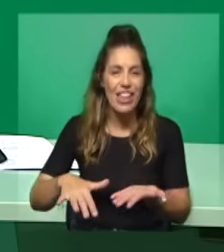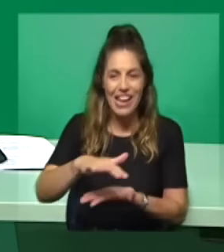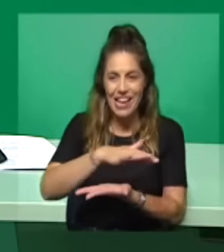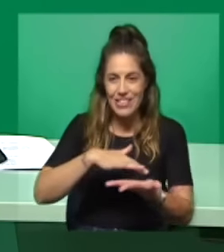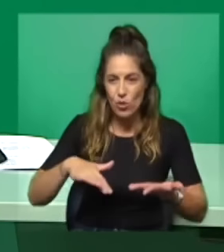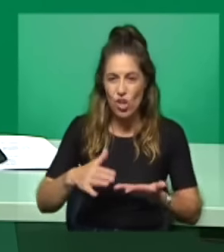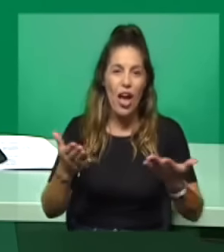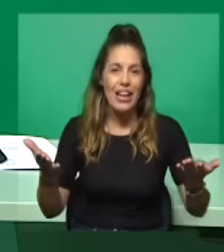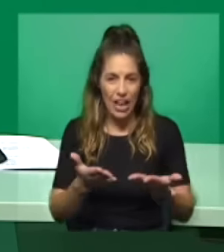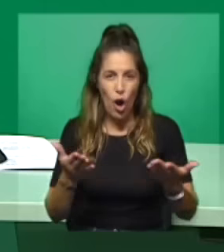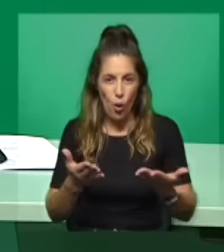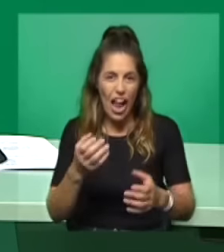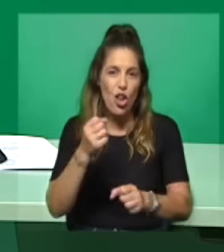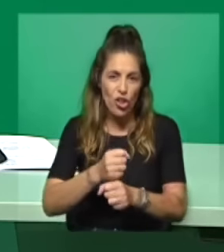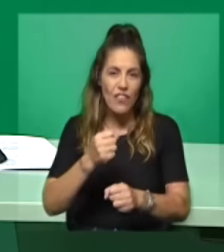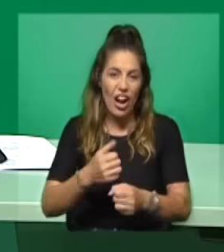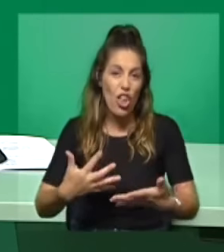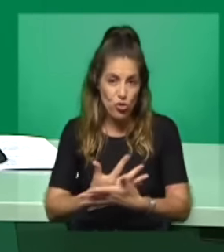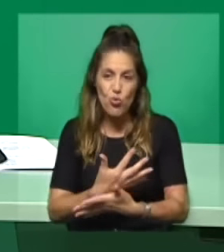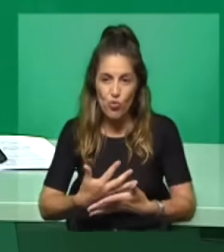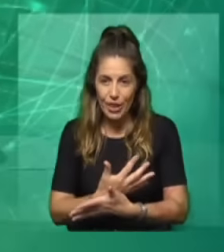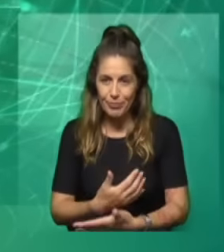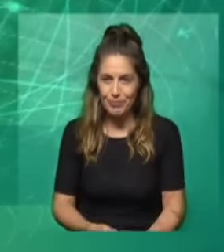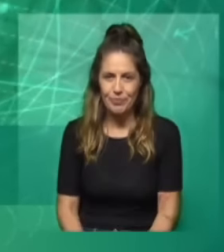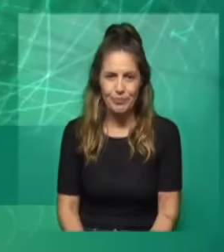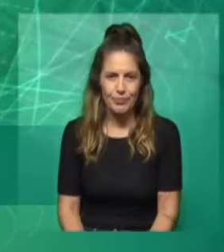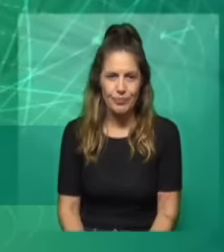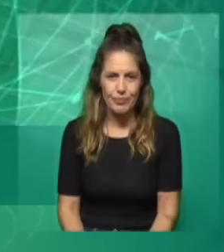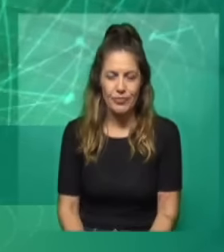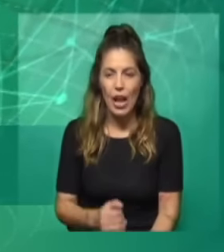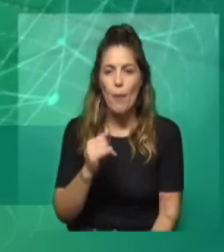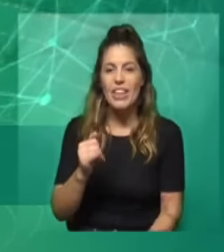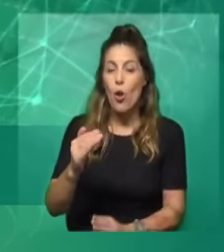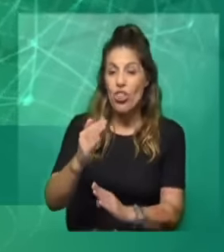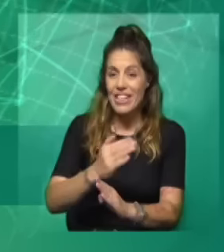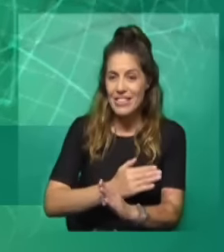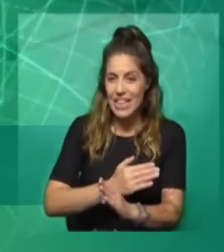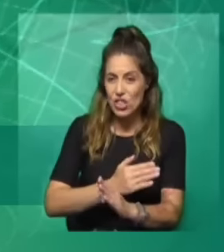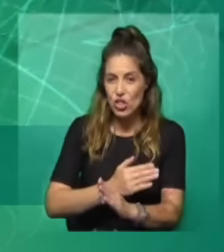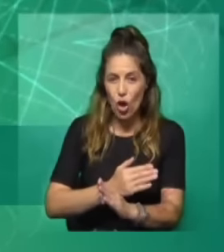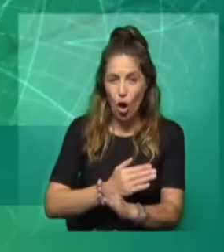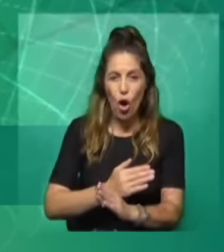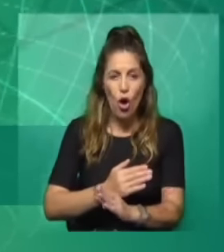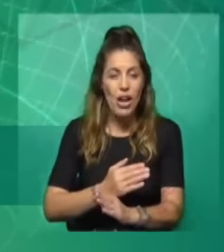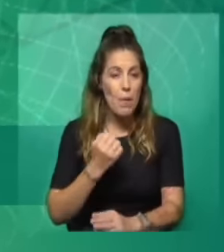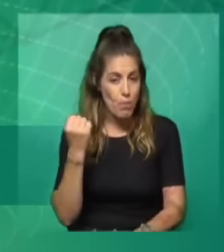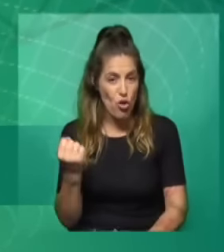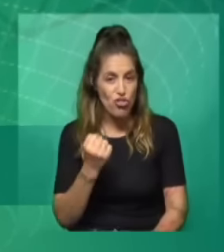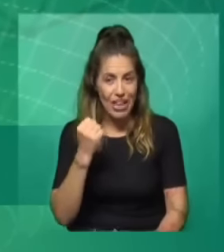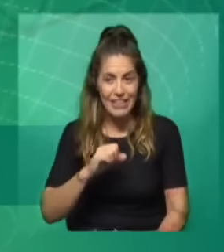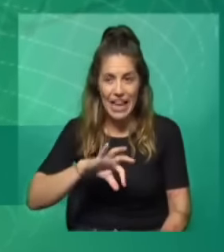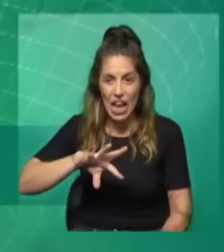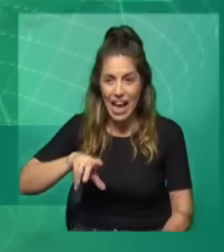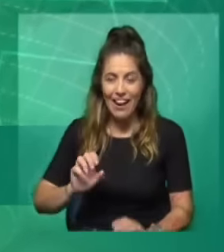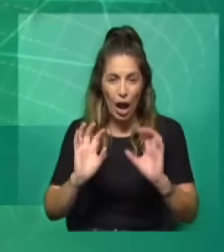atraviesan las y los trabajadores de ese sector hemos tenido un descenso este bastante pronunciado de las rapiñas